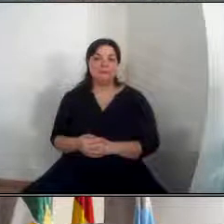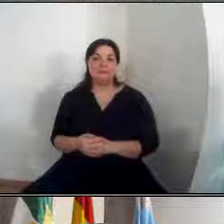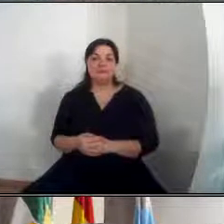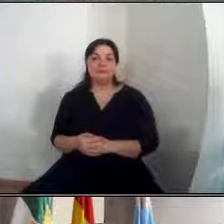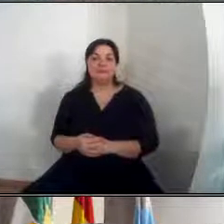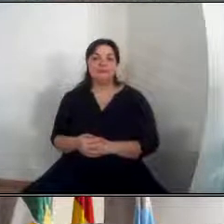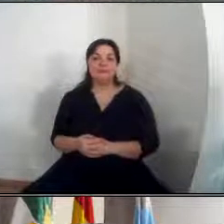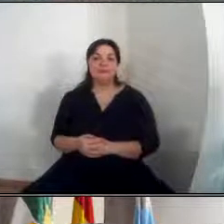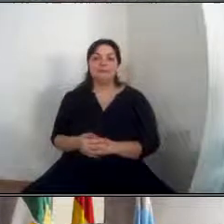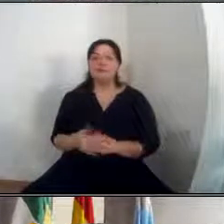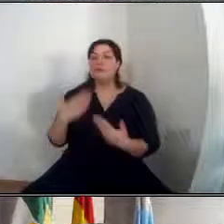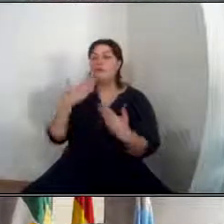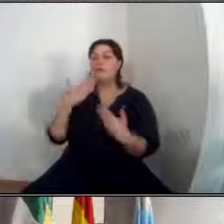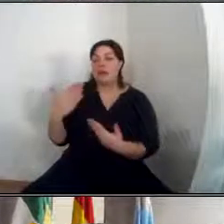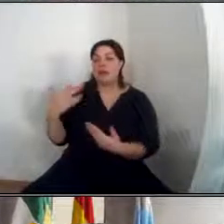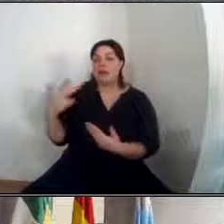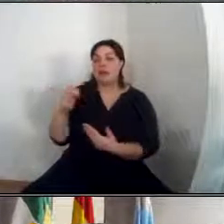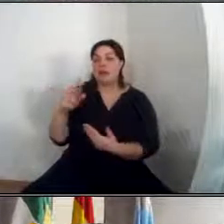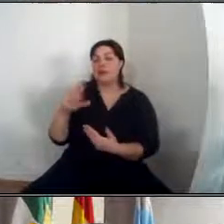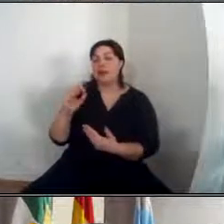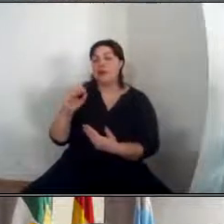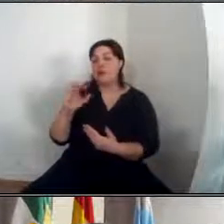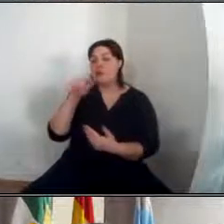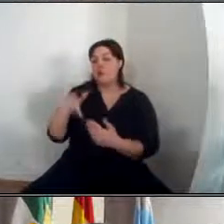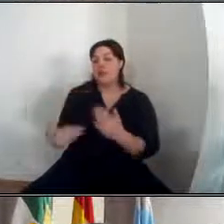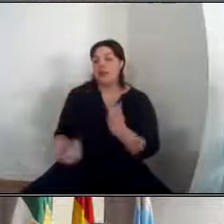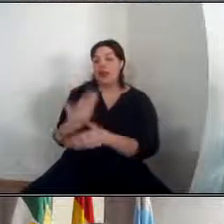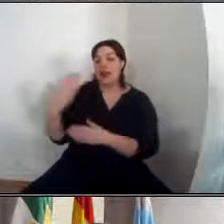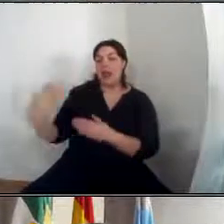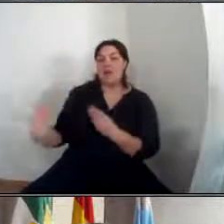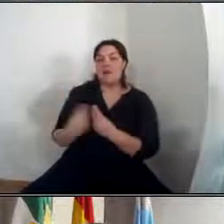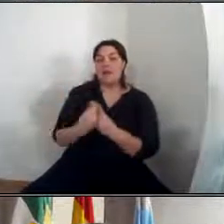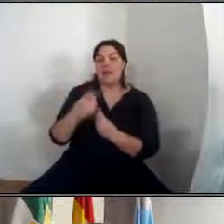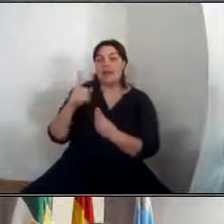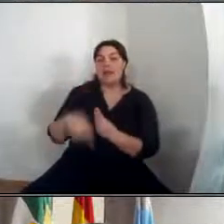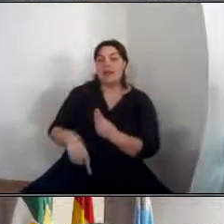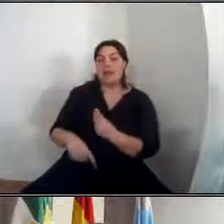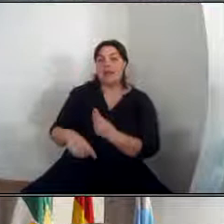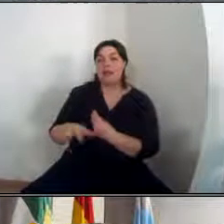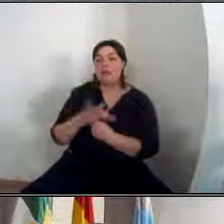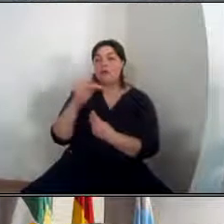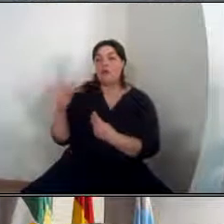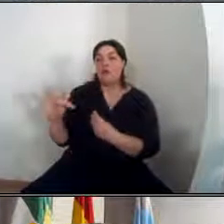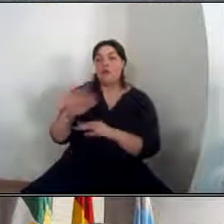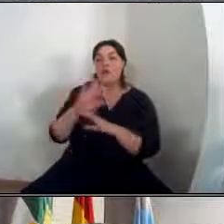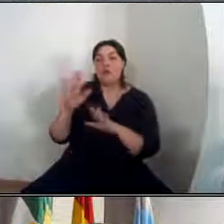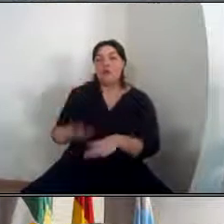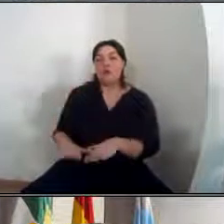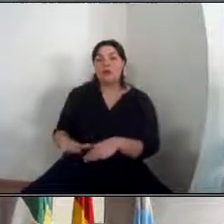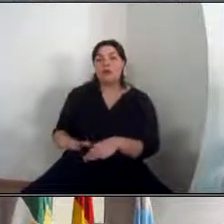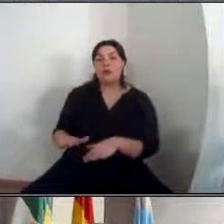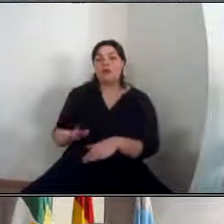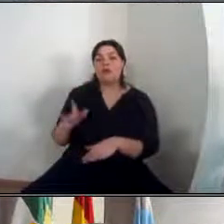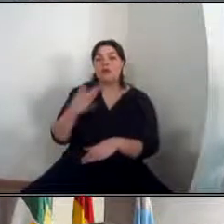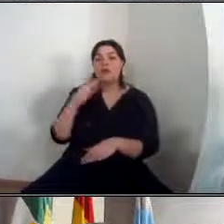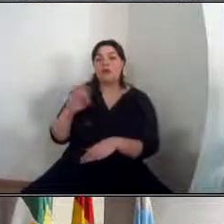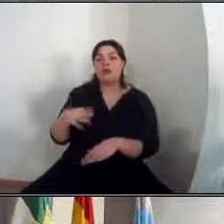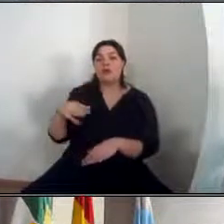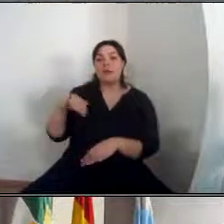Muchísimas gracias a ti, Charo, por acompañarnos esta mañana. Y en último lugar, tenemos con nosotros a Miguel Ángel